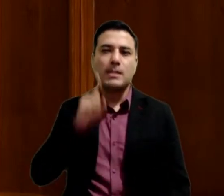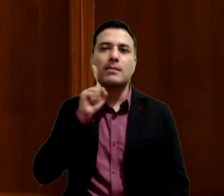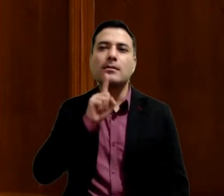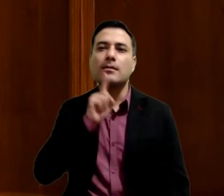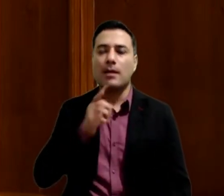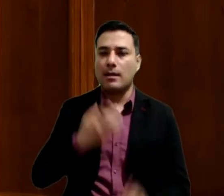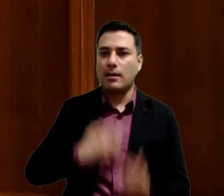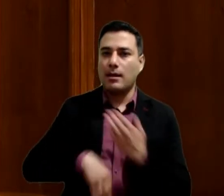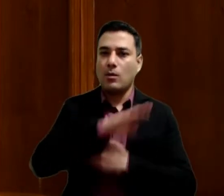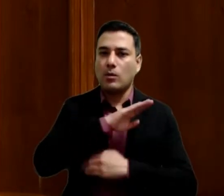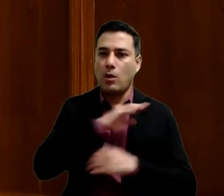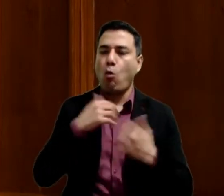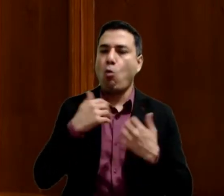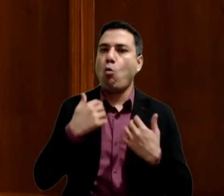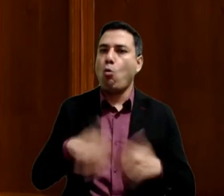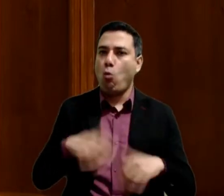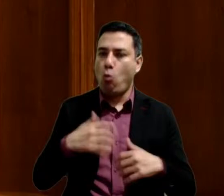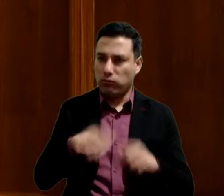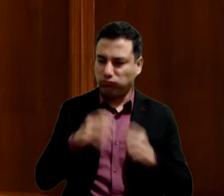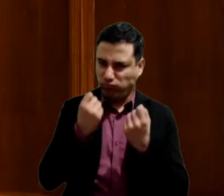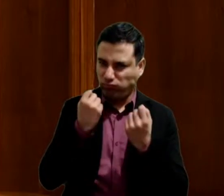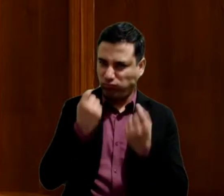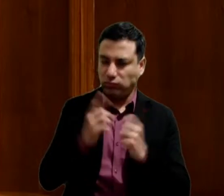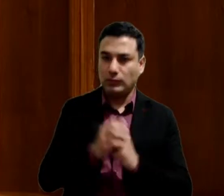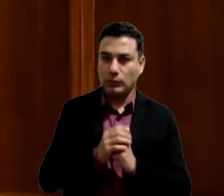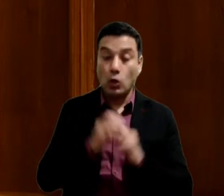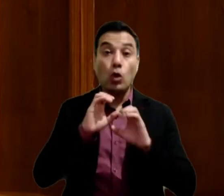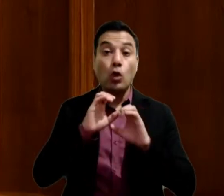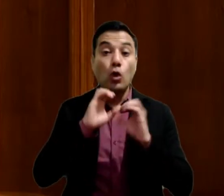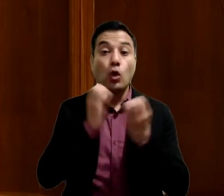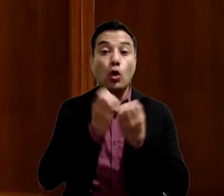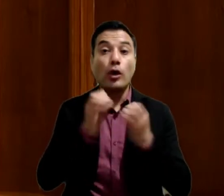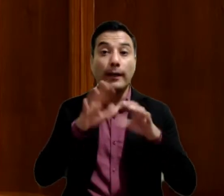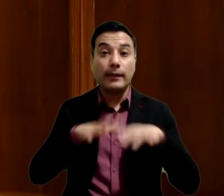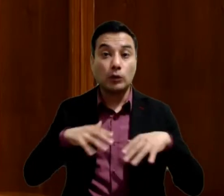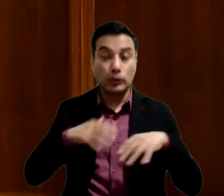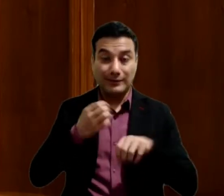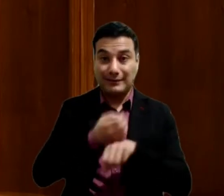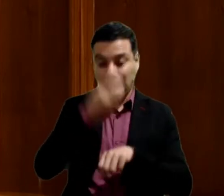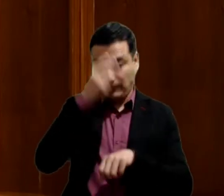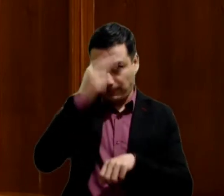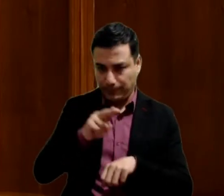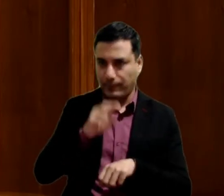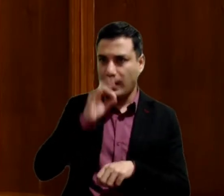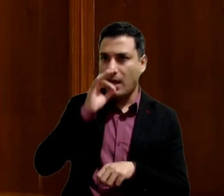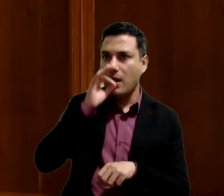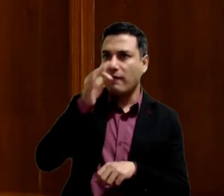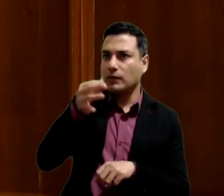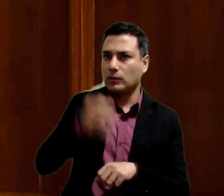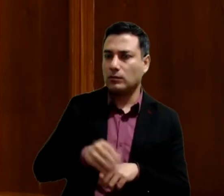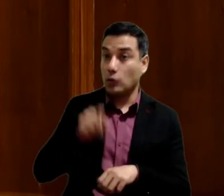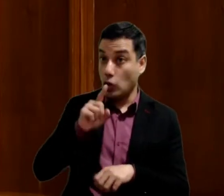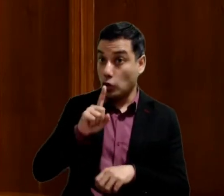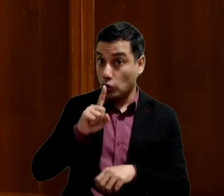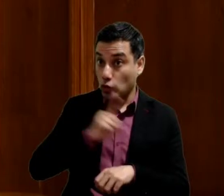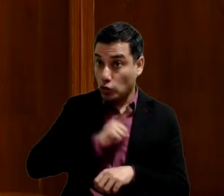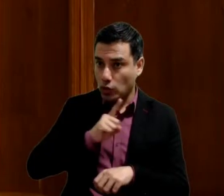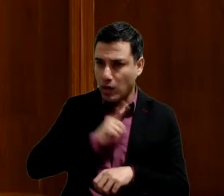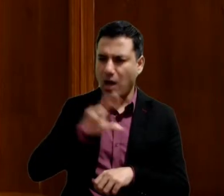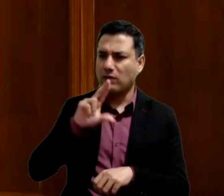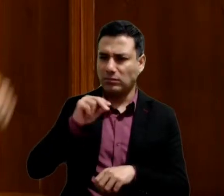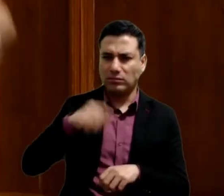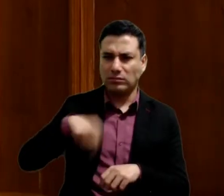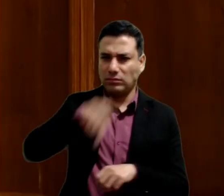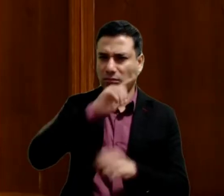Sheinbaum Pardo, desde el Congreso del Estado de México, le decimos: no está sola, presidenta.